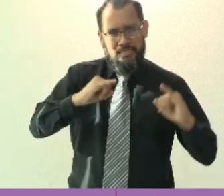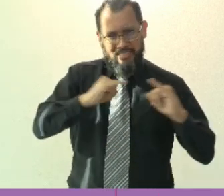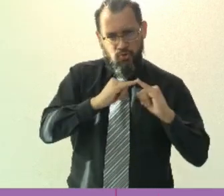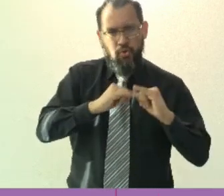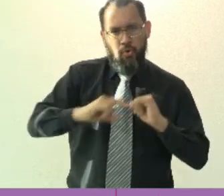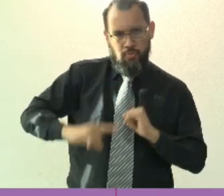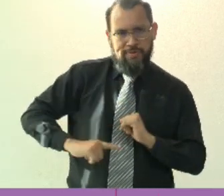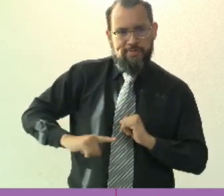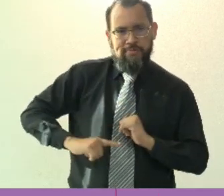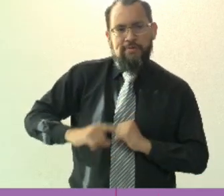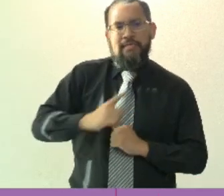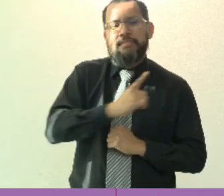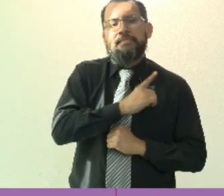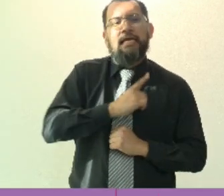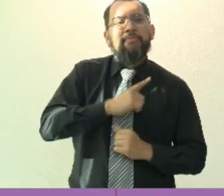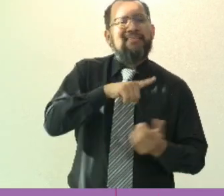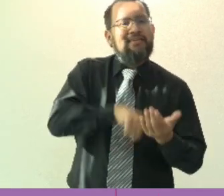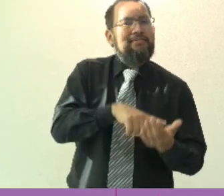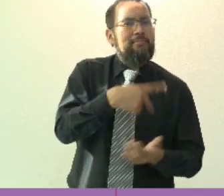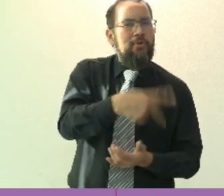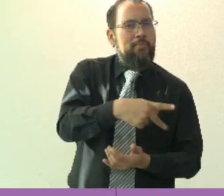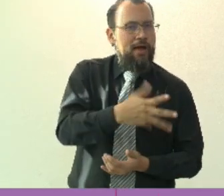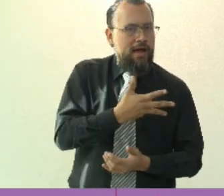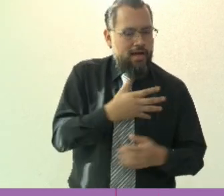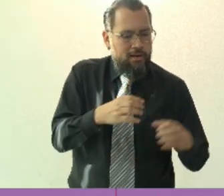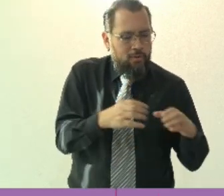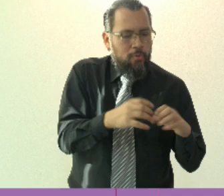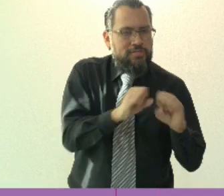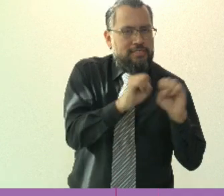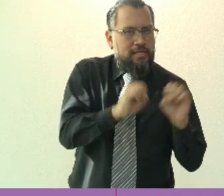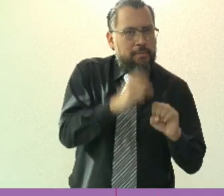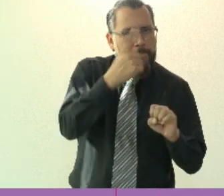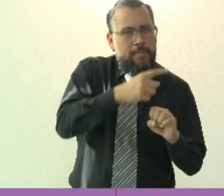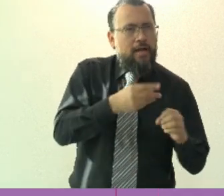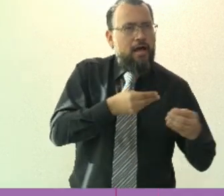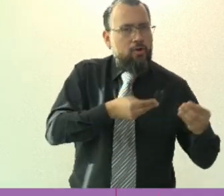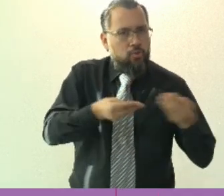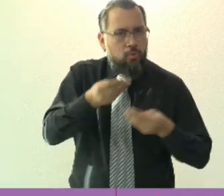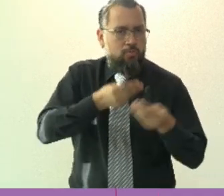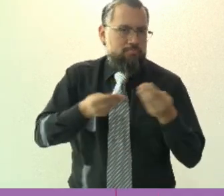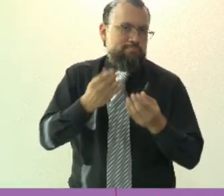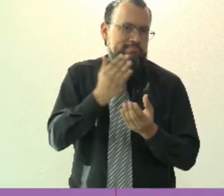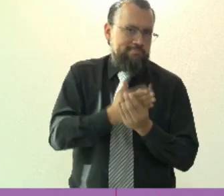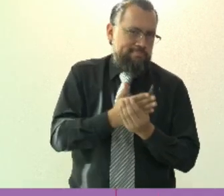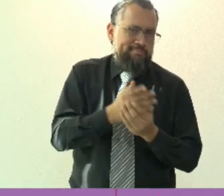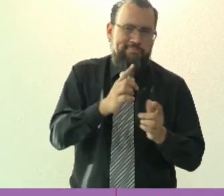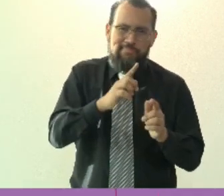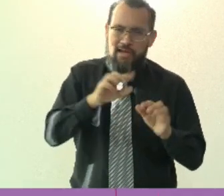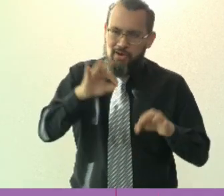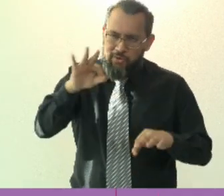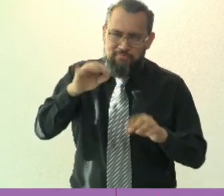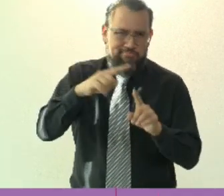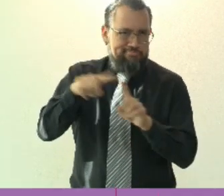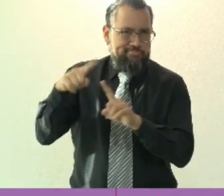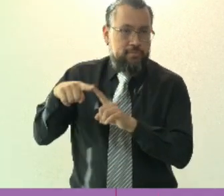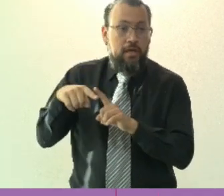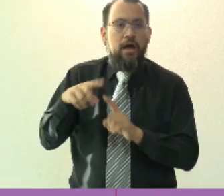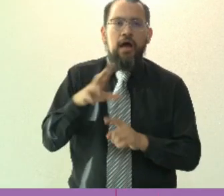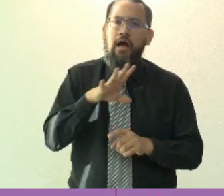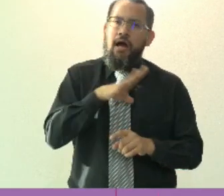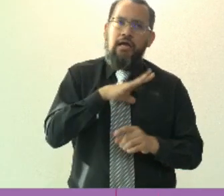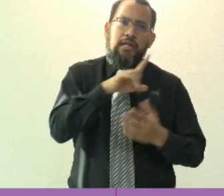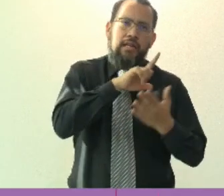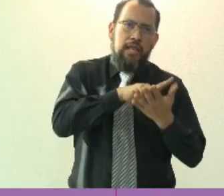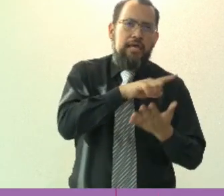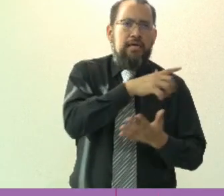un sistema de gestión documental en el tenor de la propia Ley General de Archivos, los